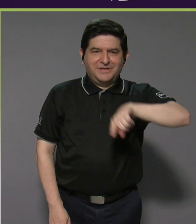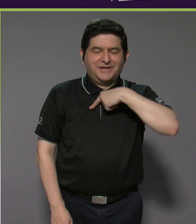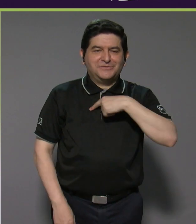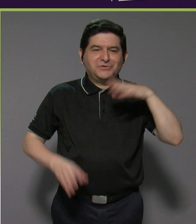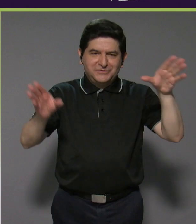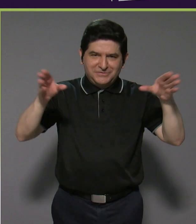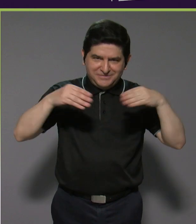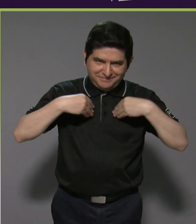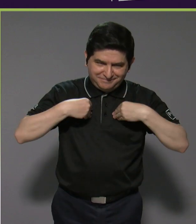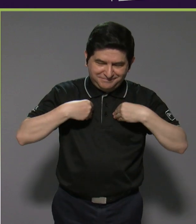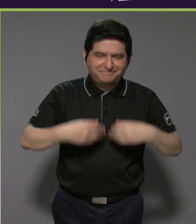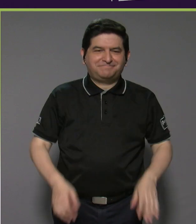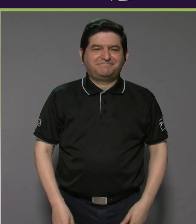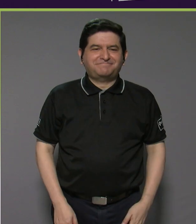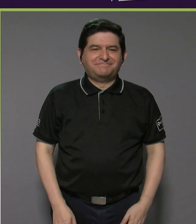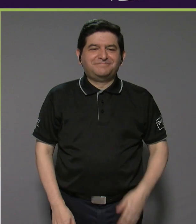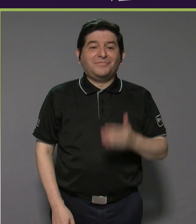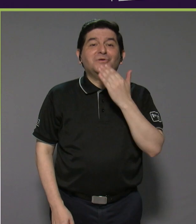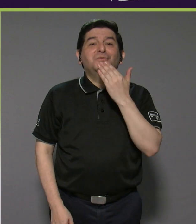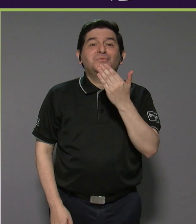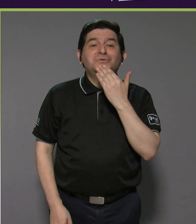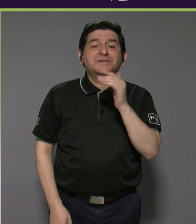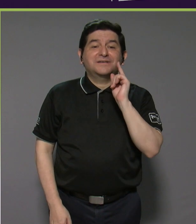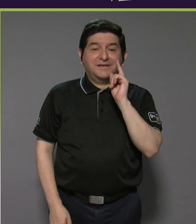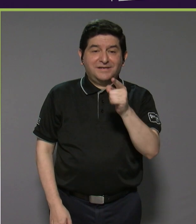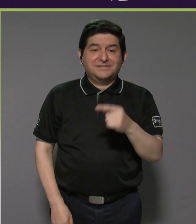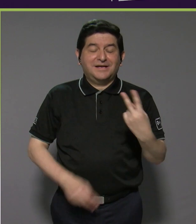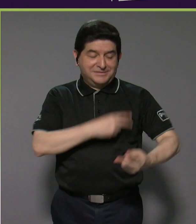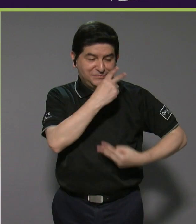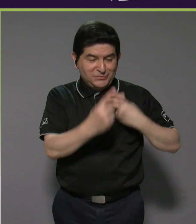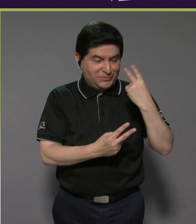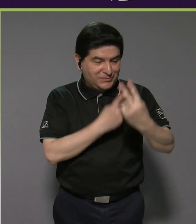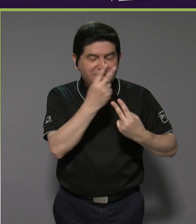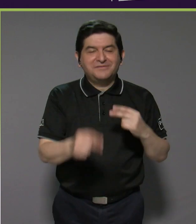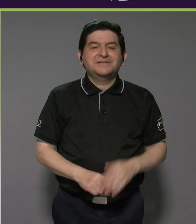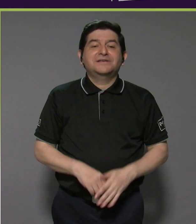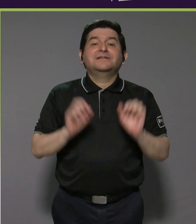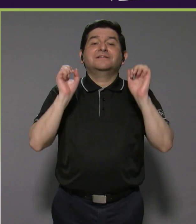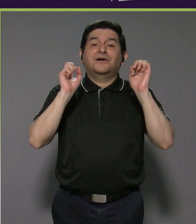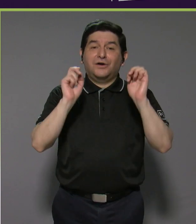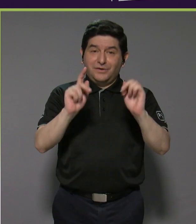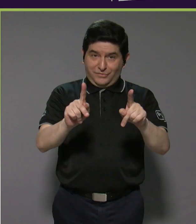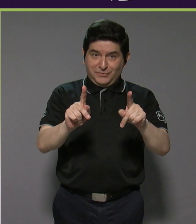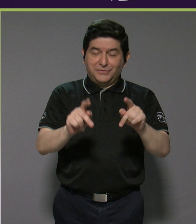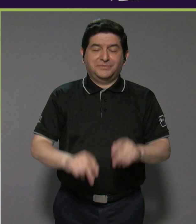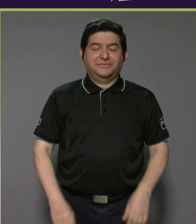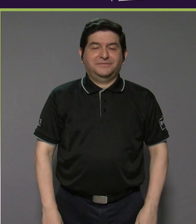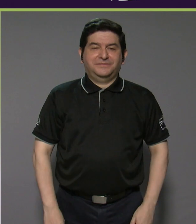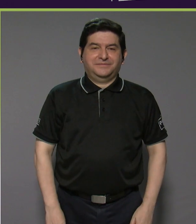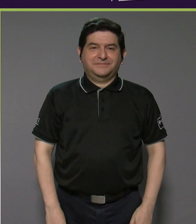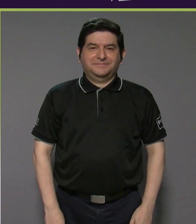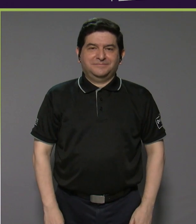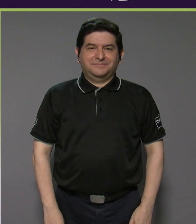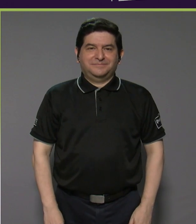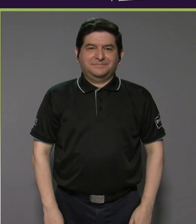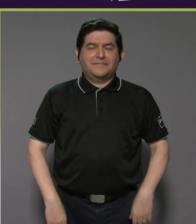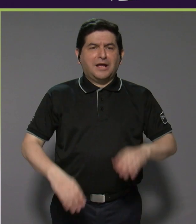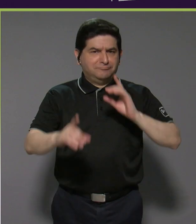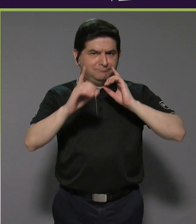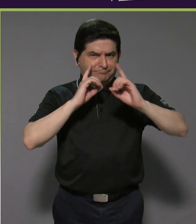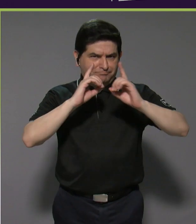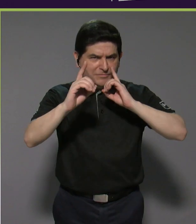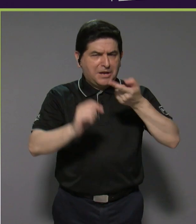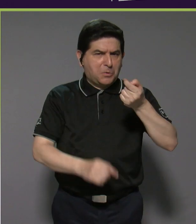recibido. Muchísimas gracias a ustedes por visitarnos y por darnos la oportunidad de dialogar